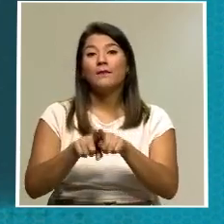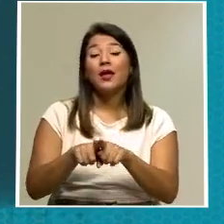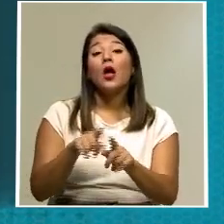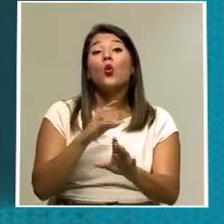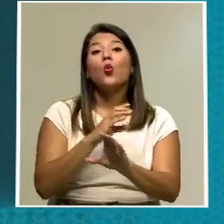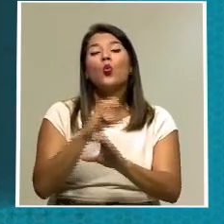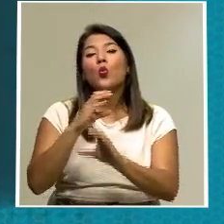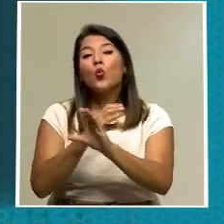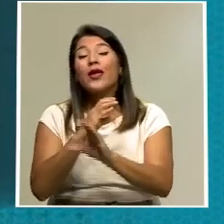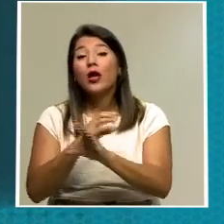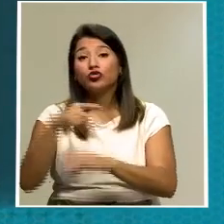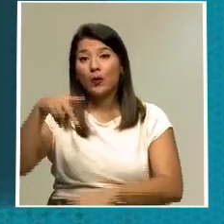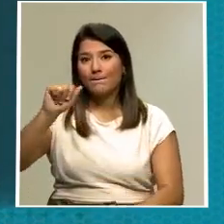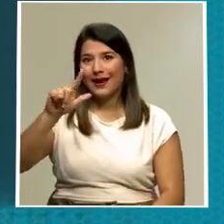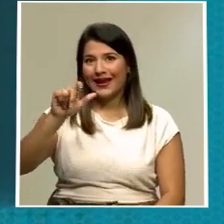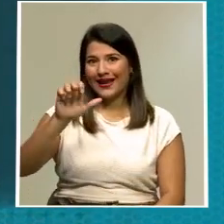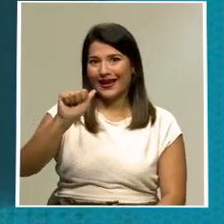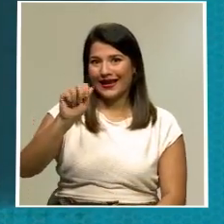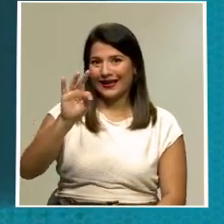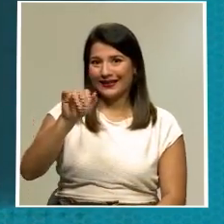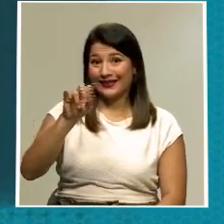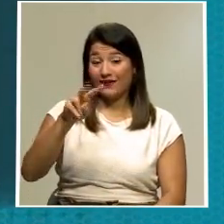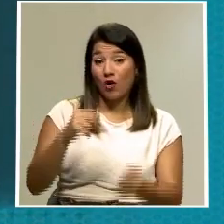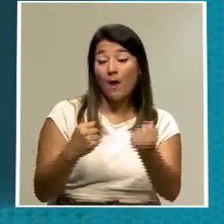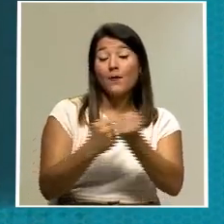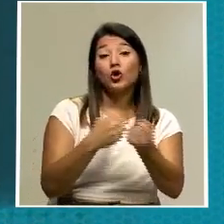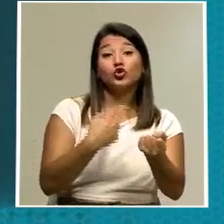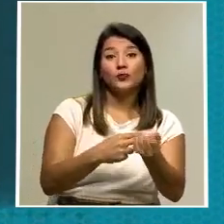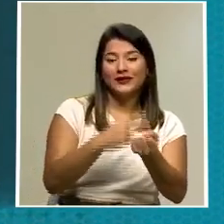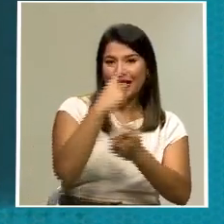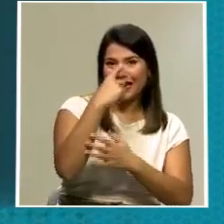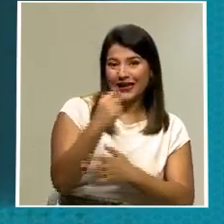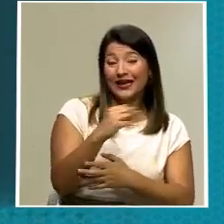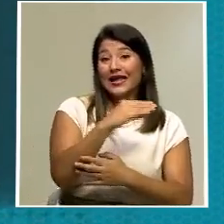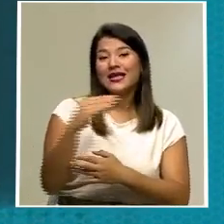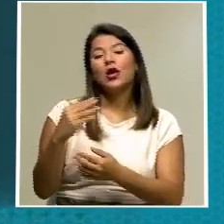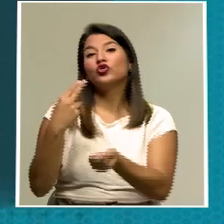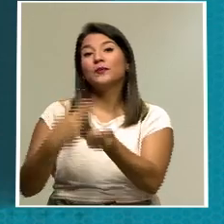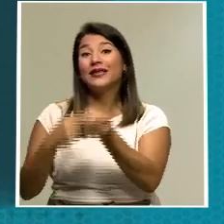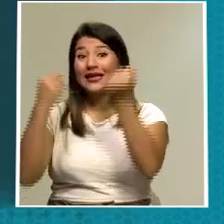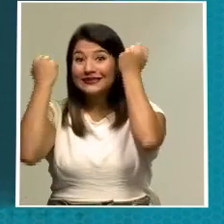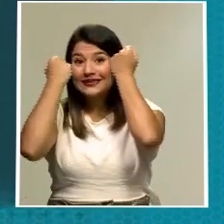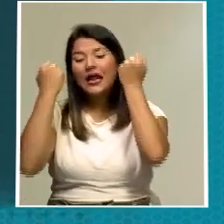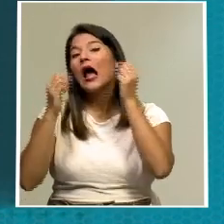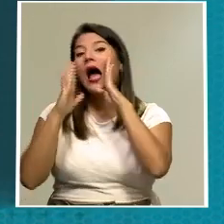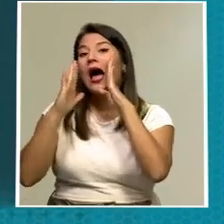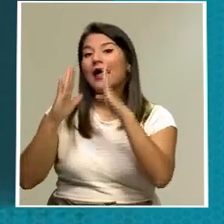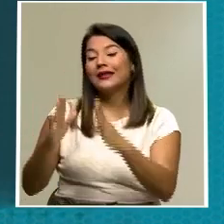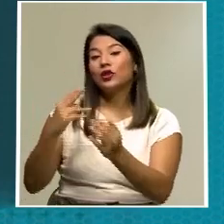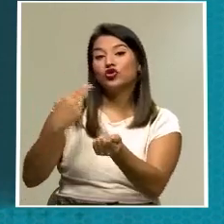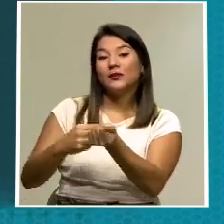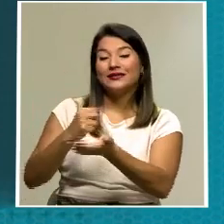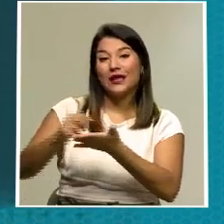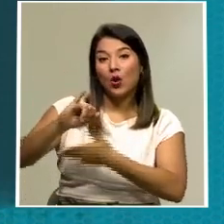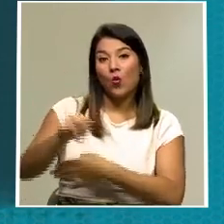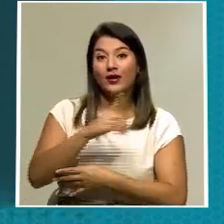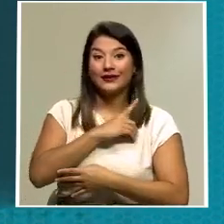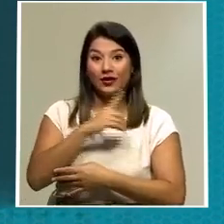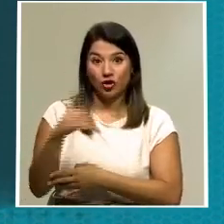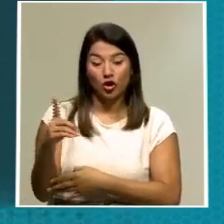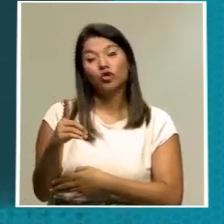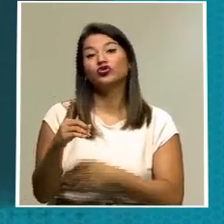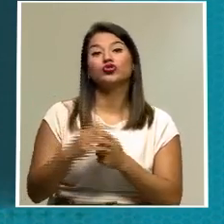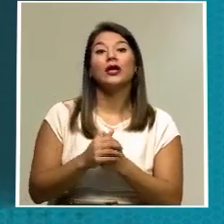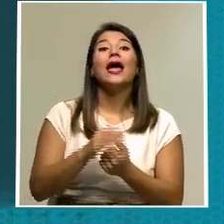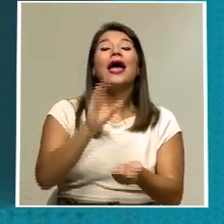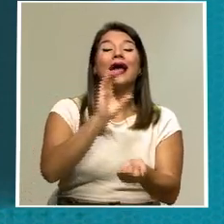al Calderón Guardia y el Hospital de Geriatría apoyará al Hospital San Juan de Dios, el área de salud de San Isidro de Heredia al Hospital San